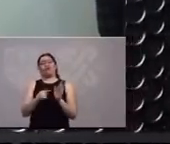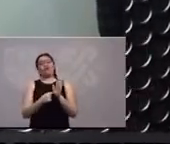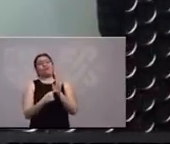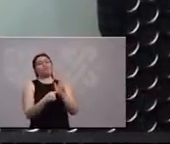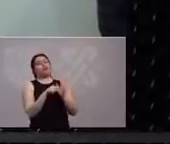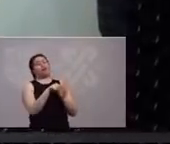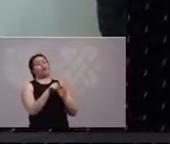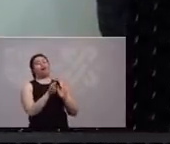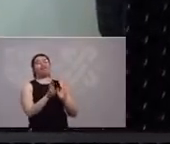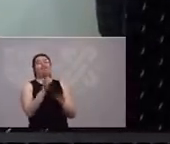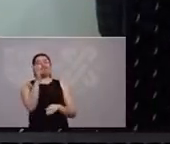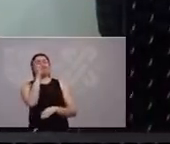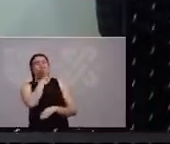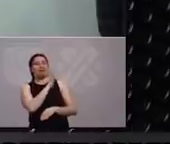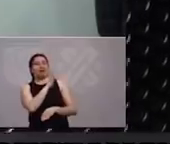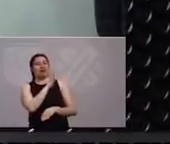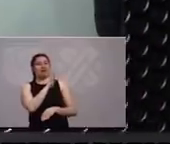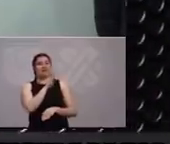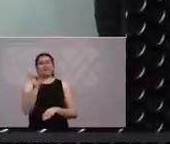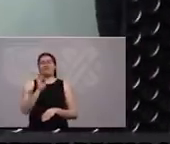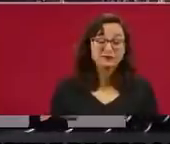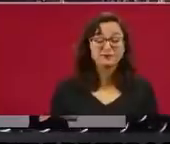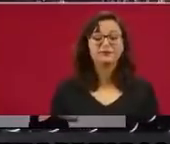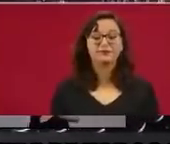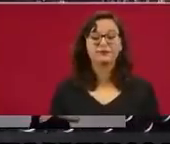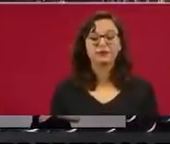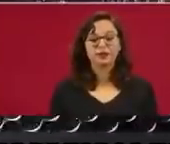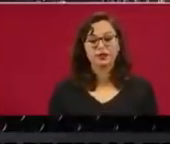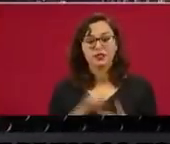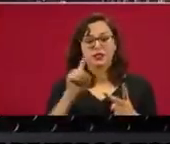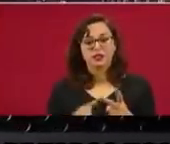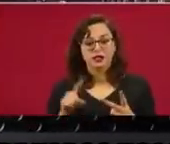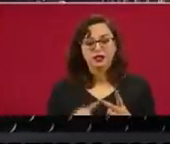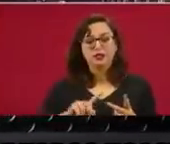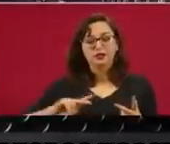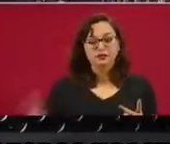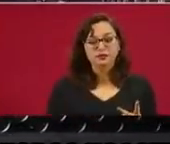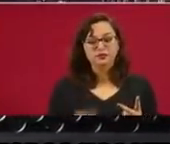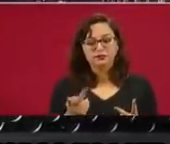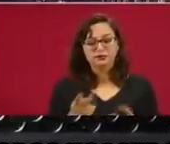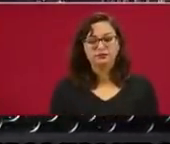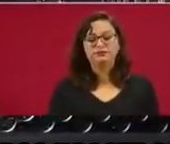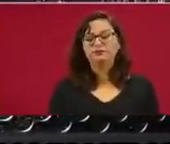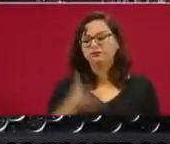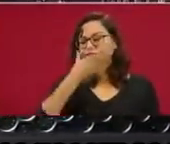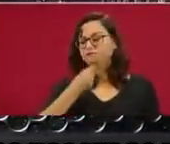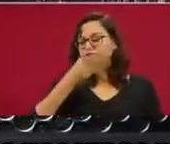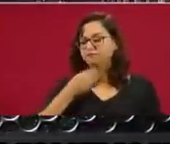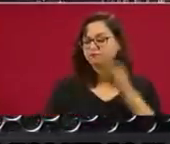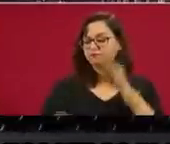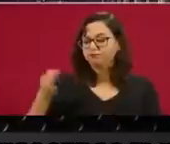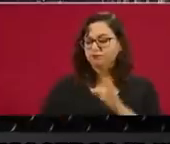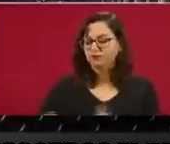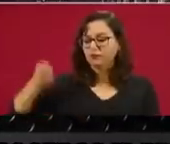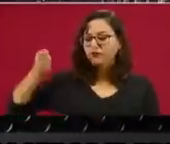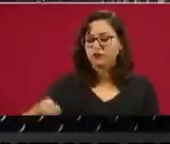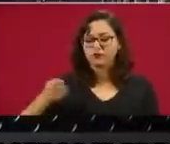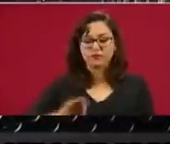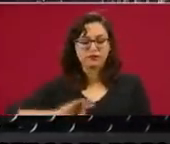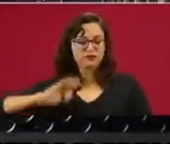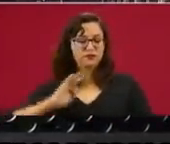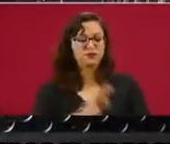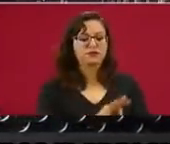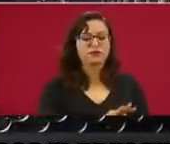escenografía, y a lo mejor ellos andan en hoteles. Presidente, un juez concedió un amparo a Frena para que